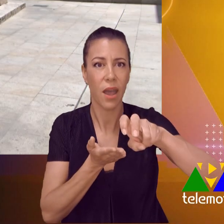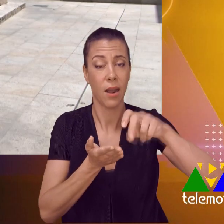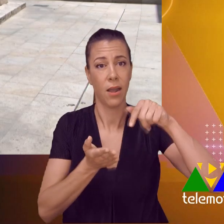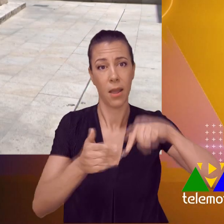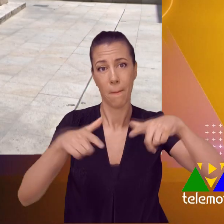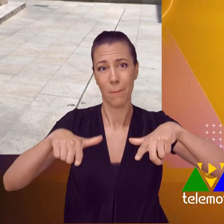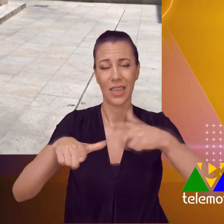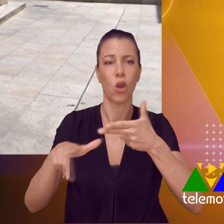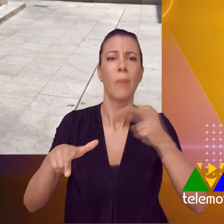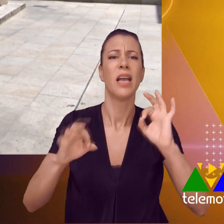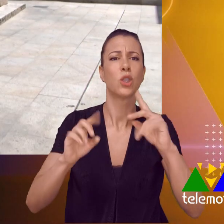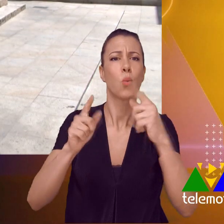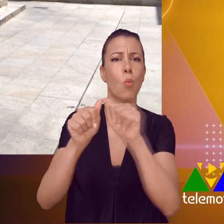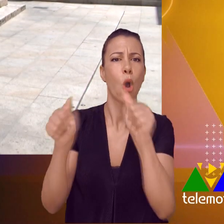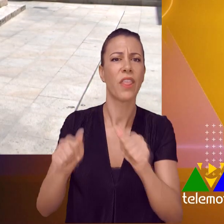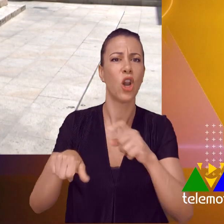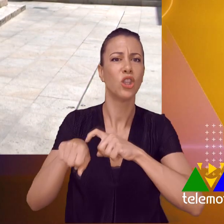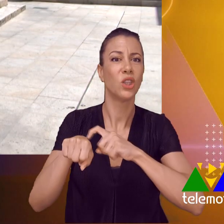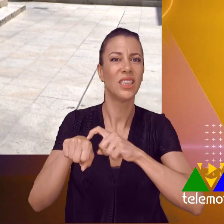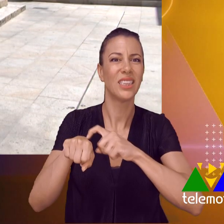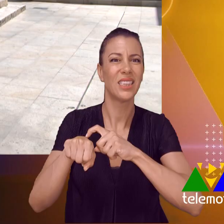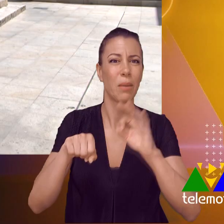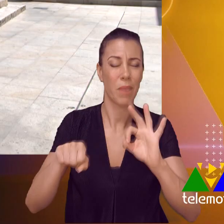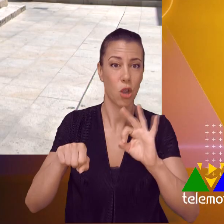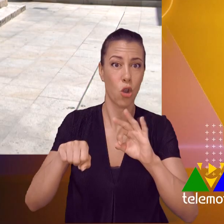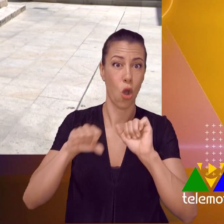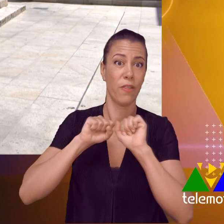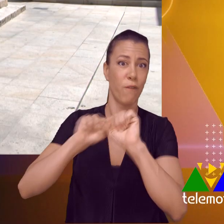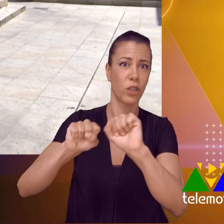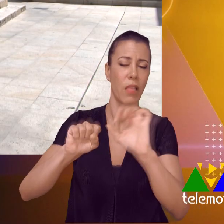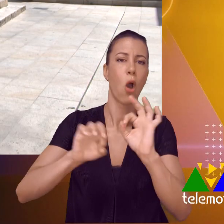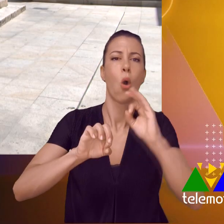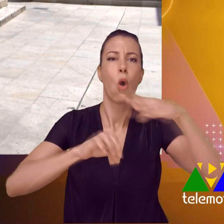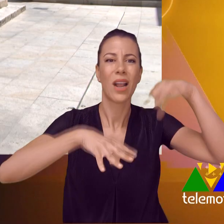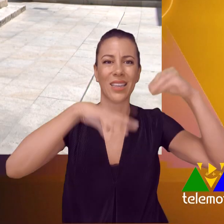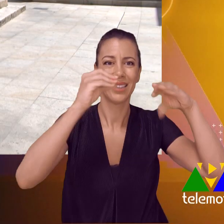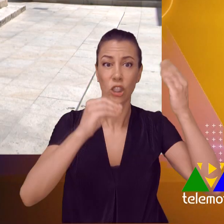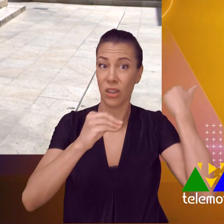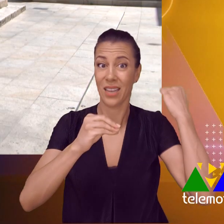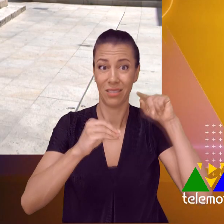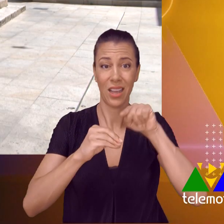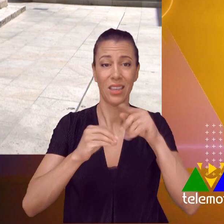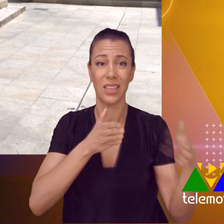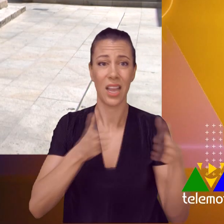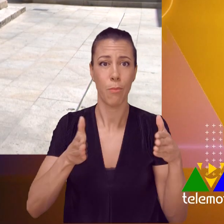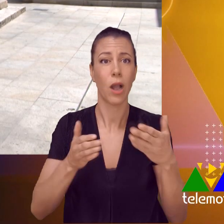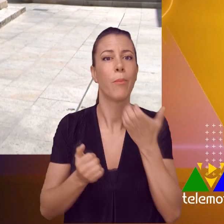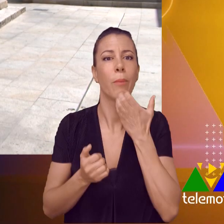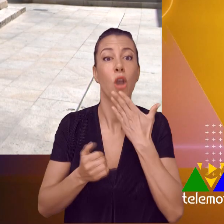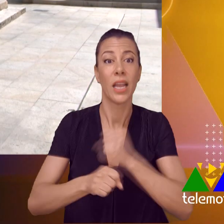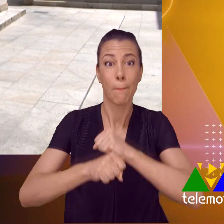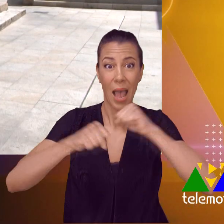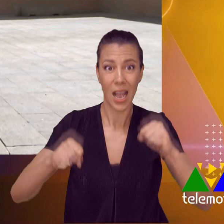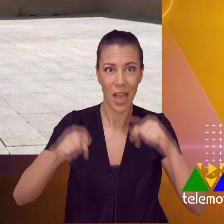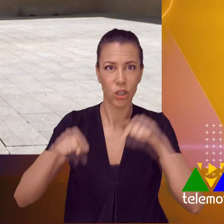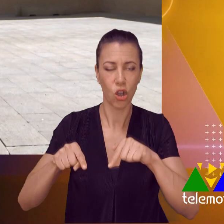armas. Es un modelo pues típico de lo que es una fortaleza, un castillo de aquella época. Es decir, la iglesia mayor tenía ese aspecto.